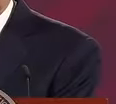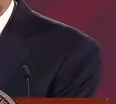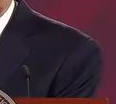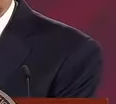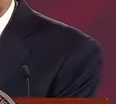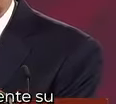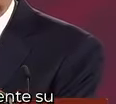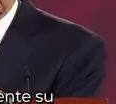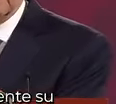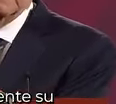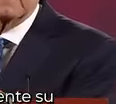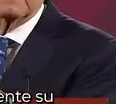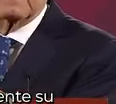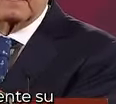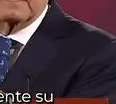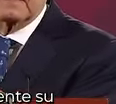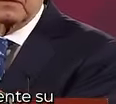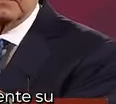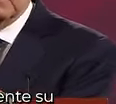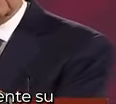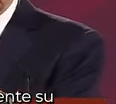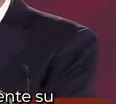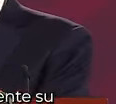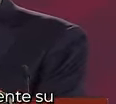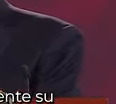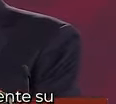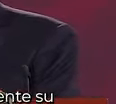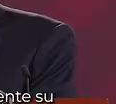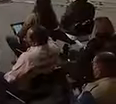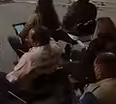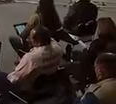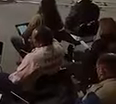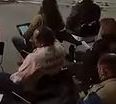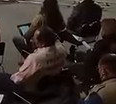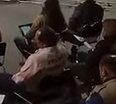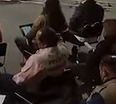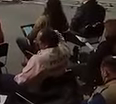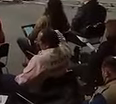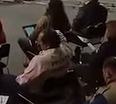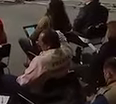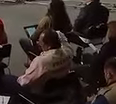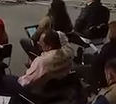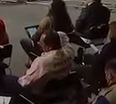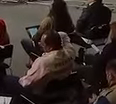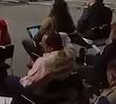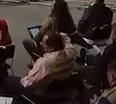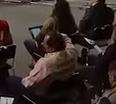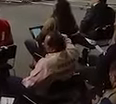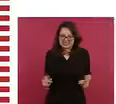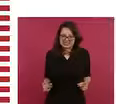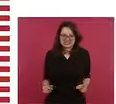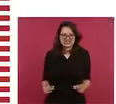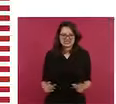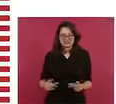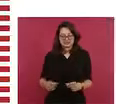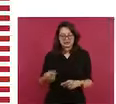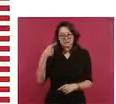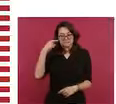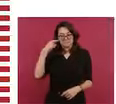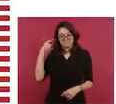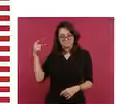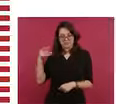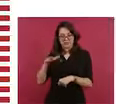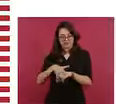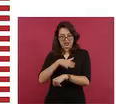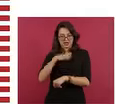bastante bien, y es agradecerle a la gente, ¿no?, su apoyo. En esta encuesta que se hace a nivel mundial, que el primer ministro